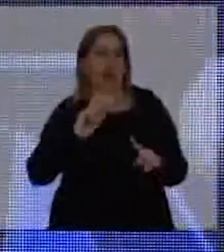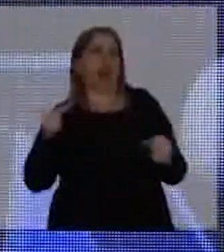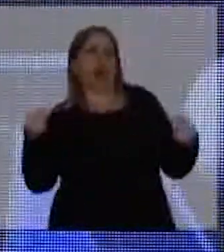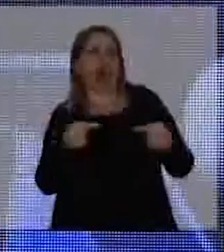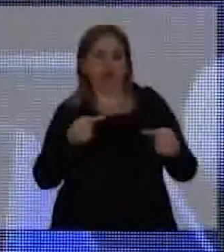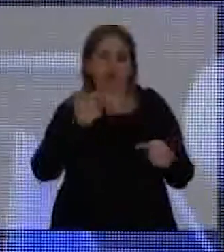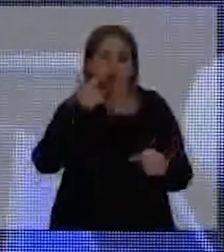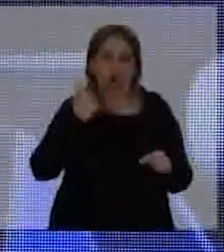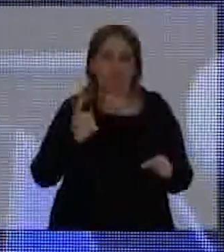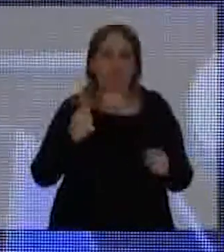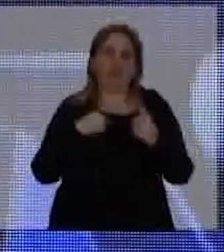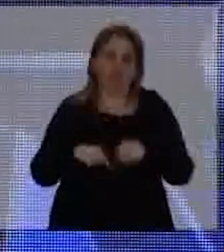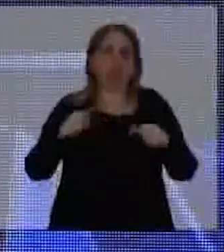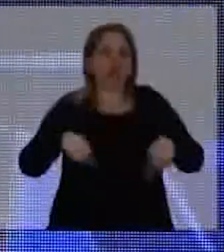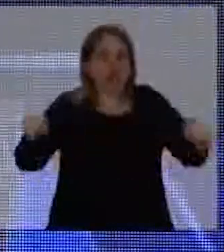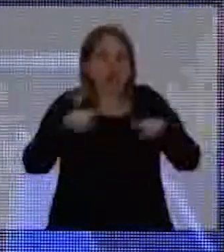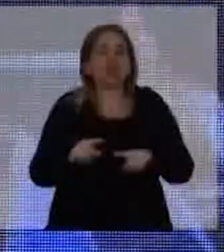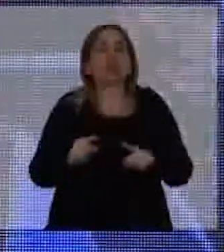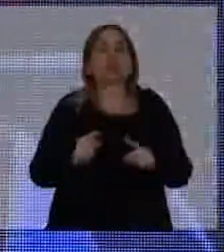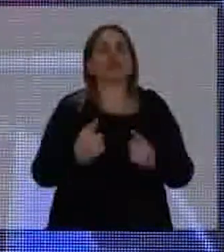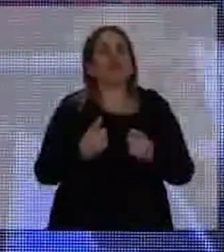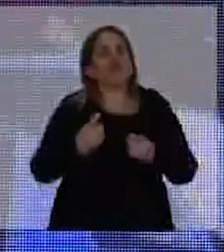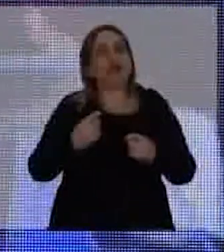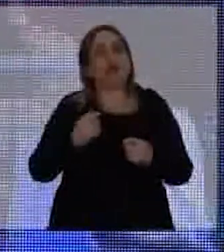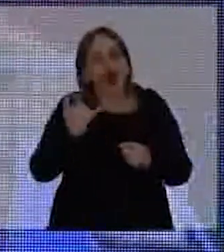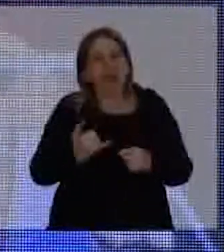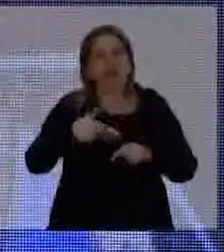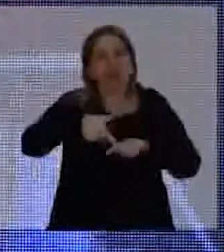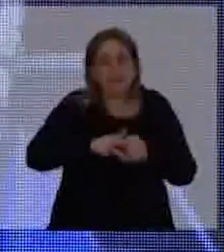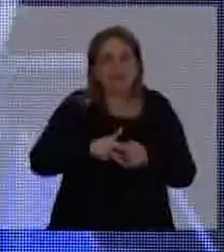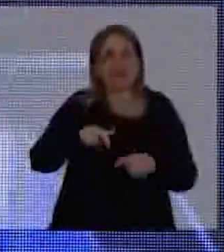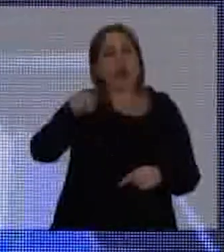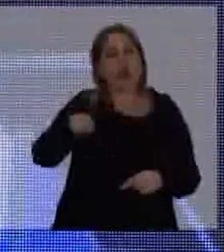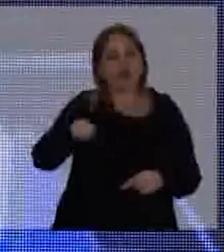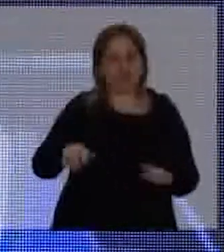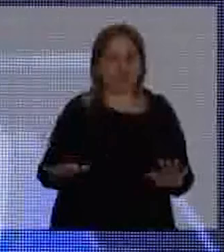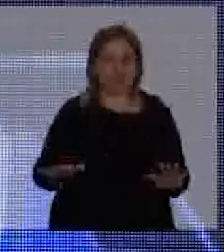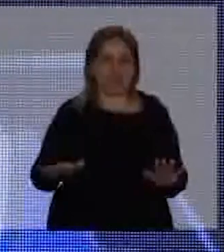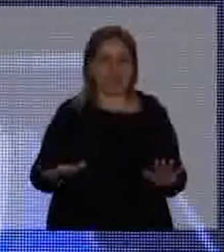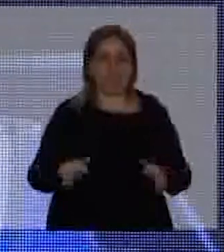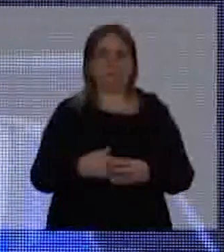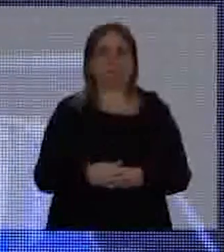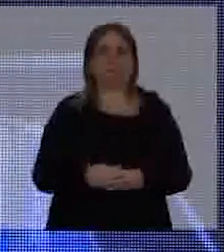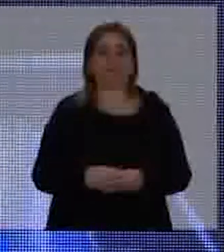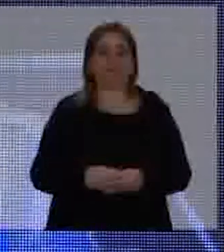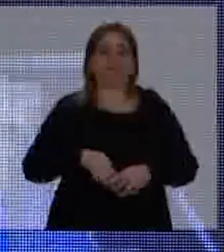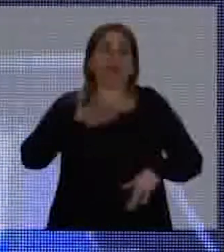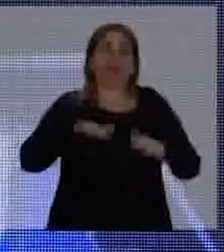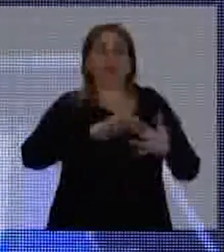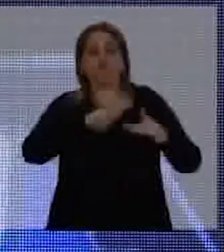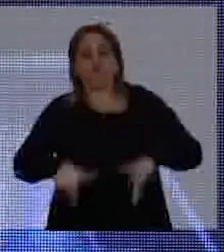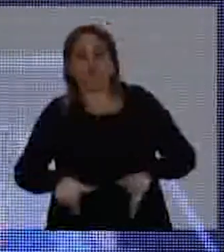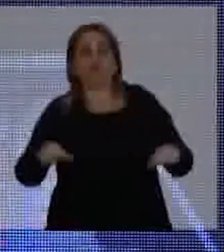el lobo del hombre. Y por eso nosotros tenemos determinadas herramientas jurídicas que de